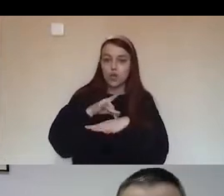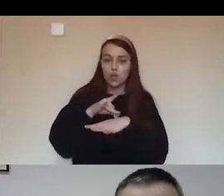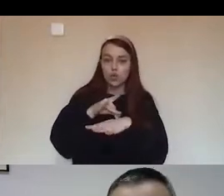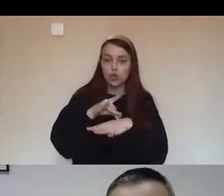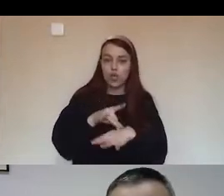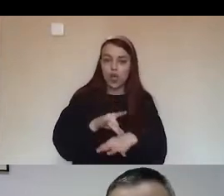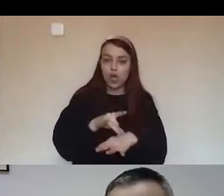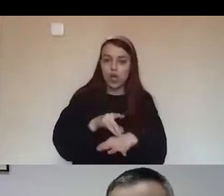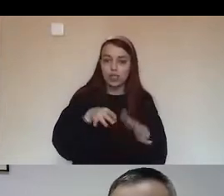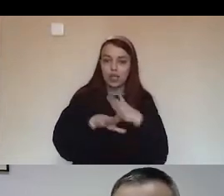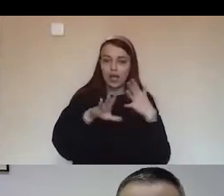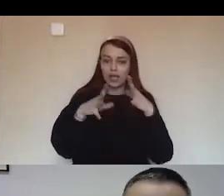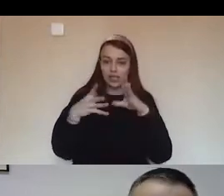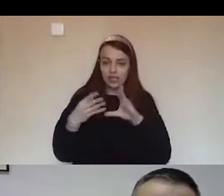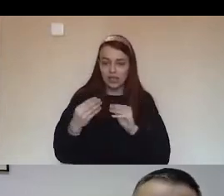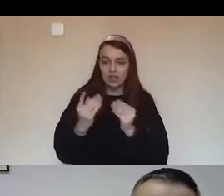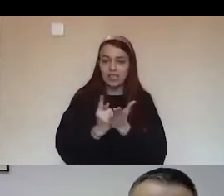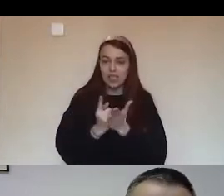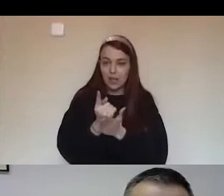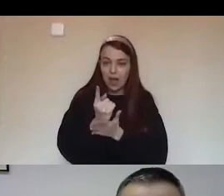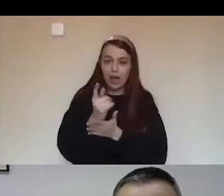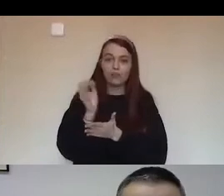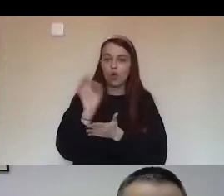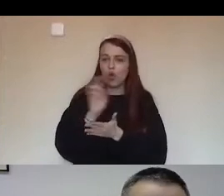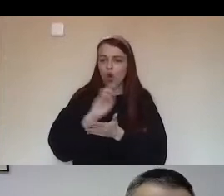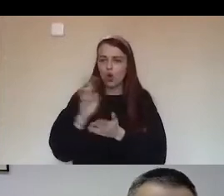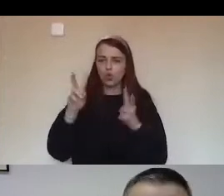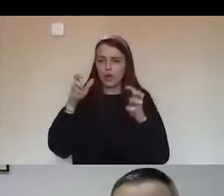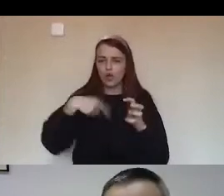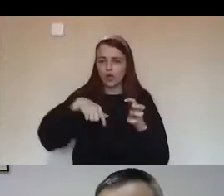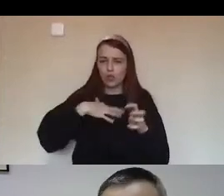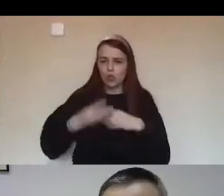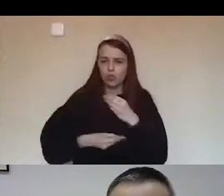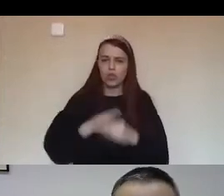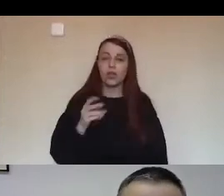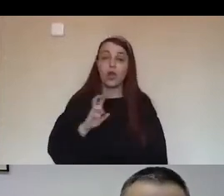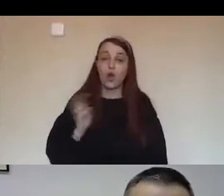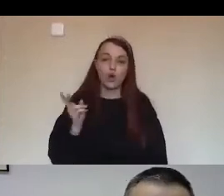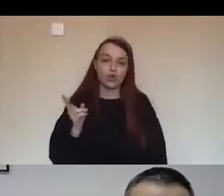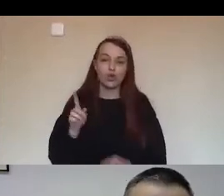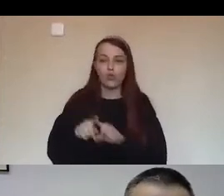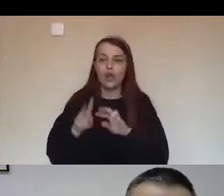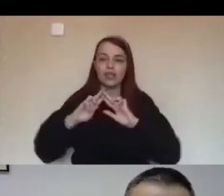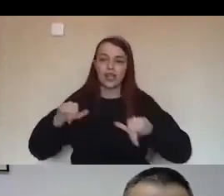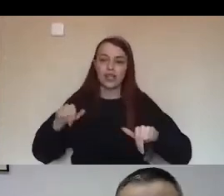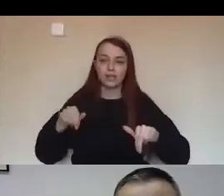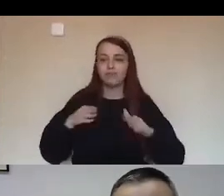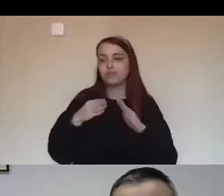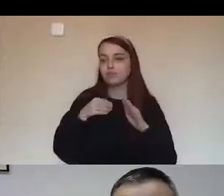accesibles en Google Maps o en otras cuestiones que podemos subir nosotros mismos. Otro tópico, la accesibilidad no